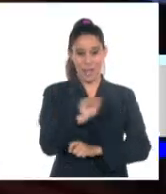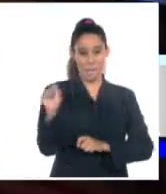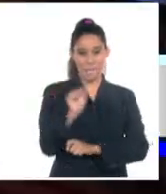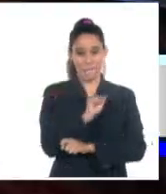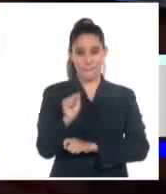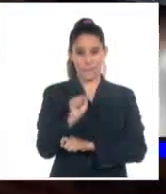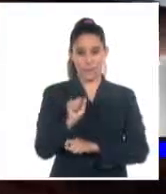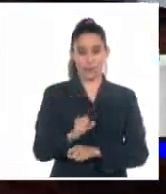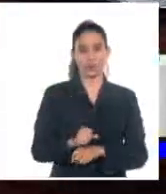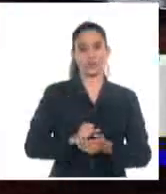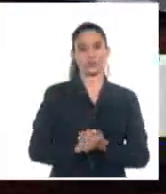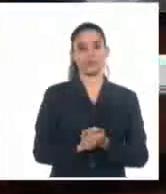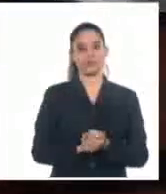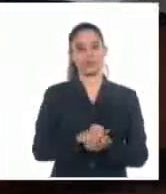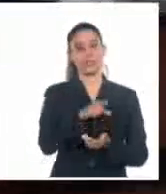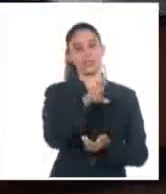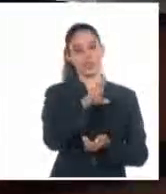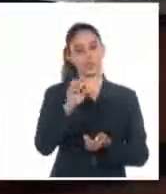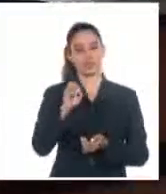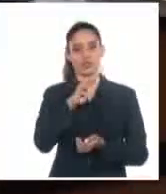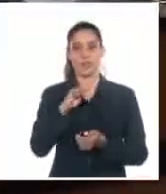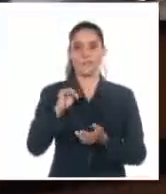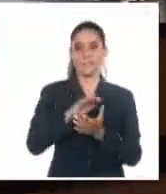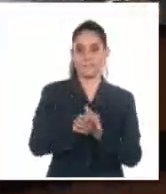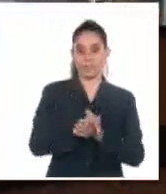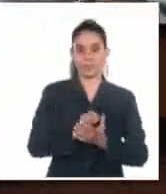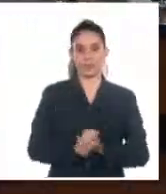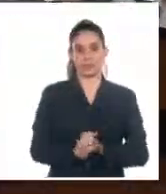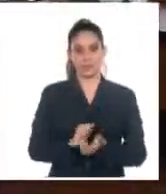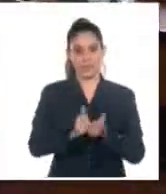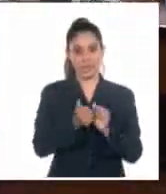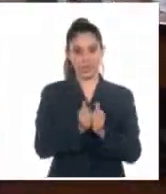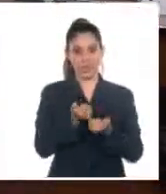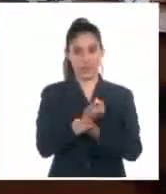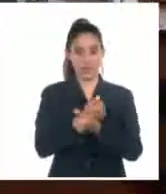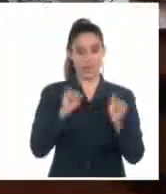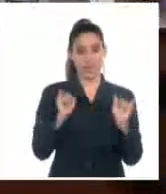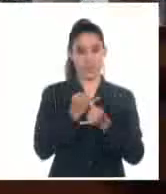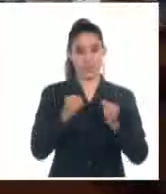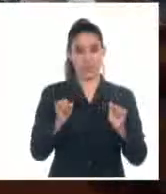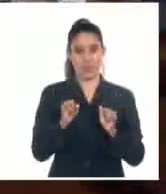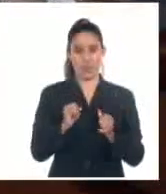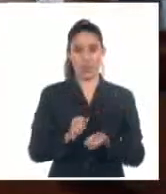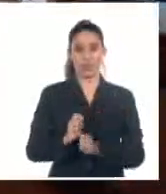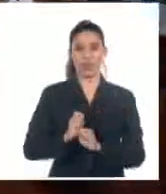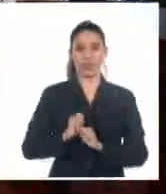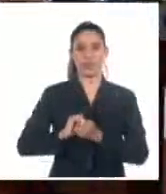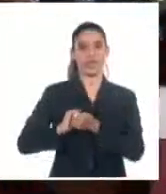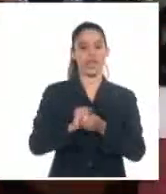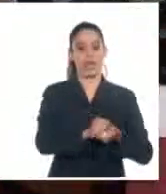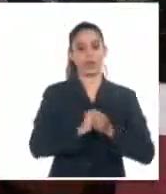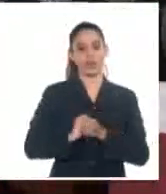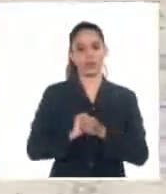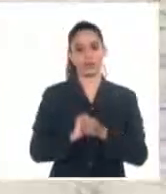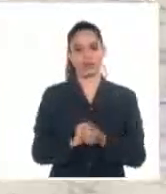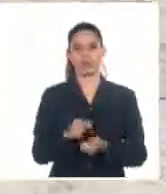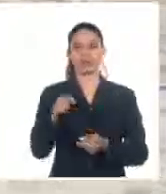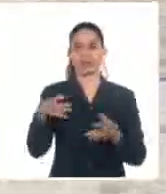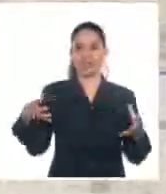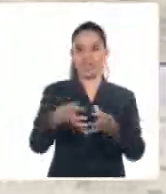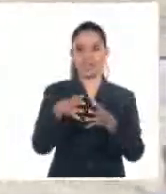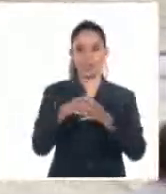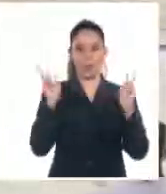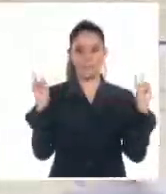prueba C1 200 metros. Por su parte, el deporte individual más sobresaliente fue la lucha y el de equipo fue el voleibol de playa masculino.